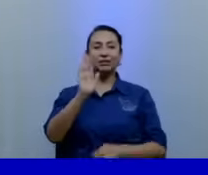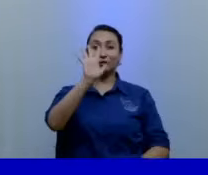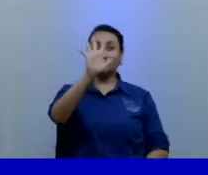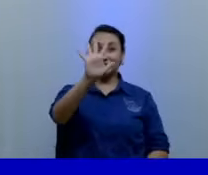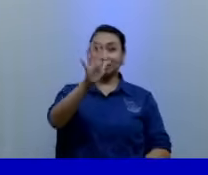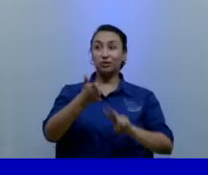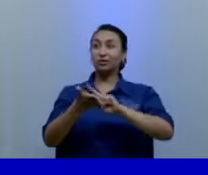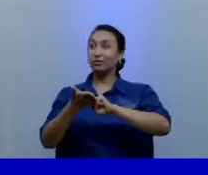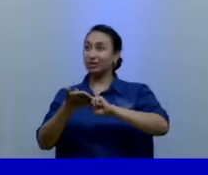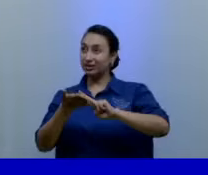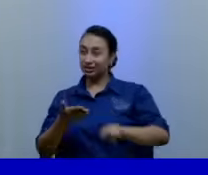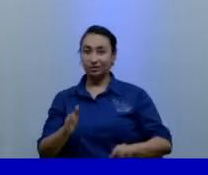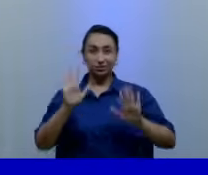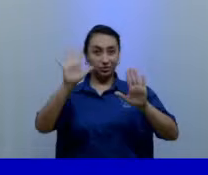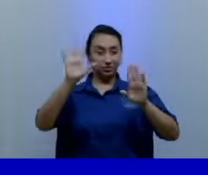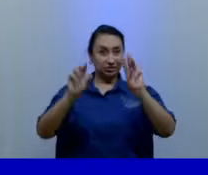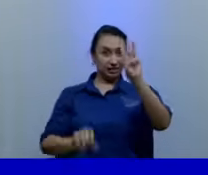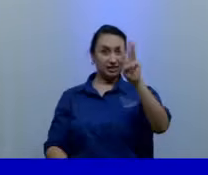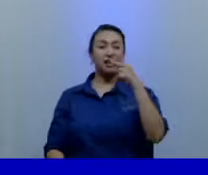vosotros